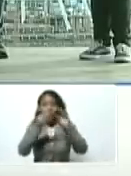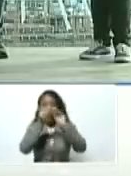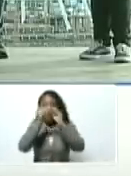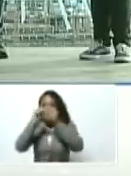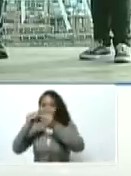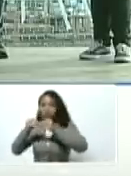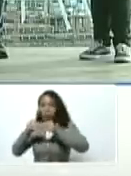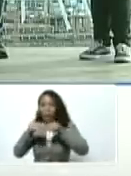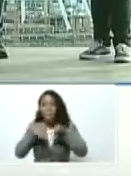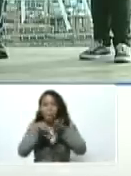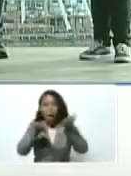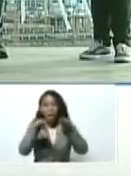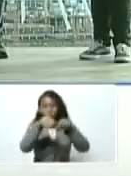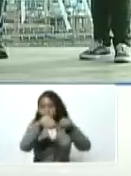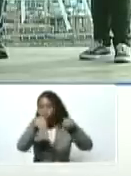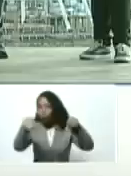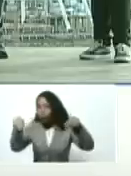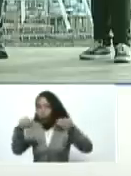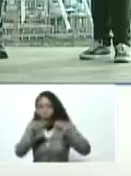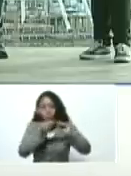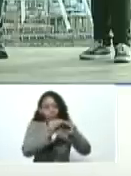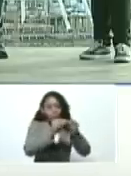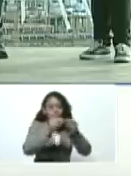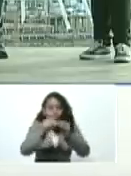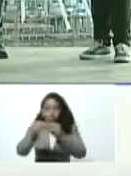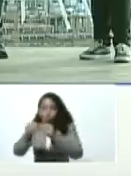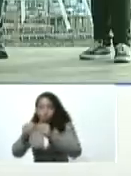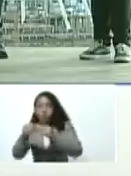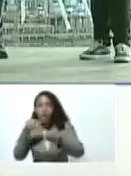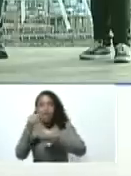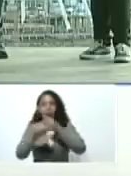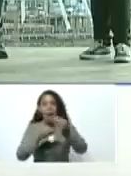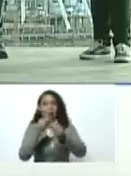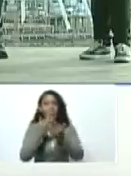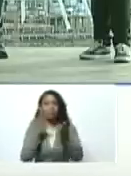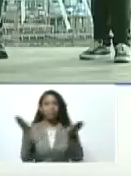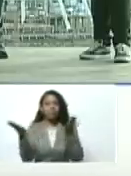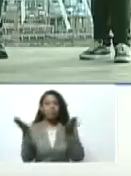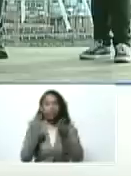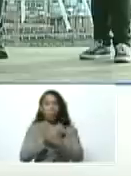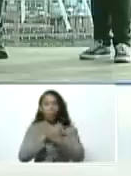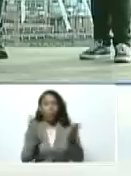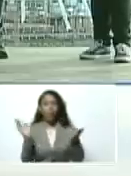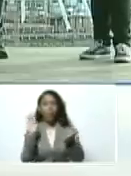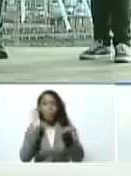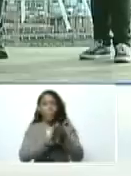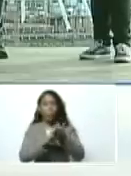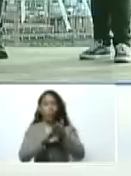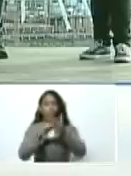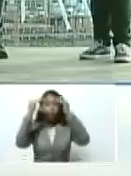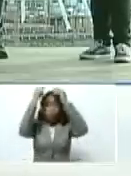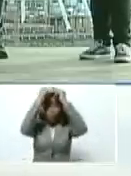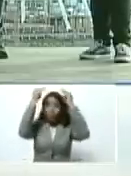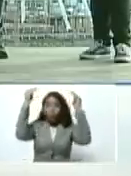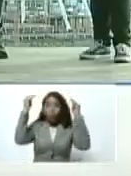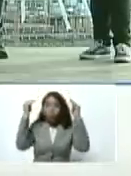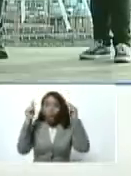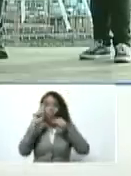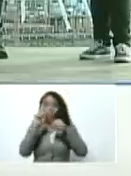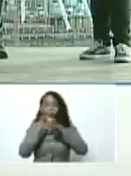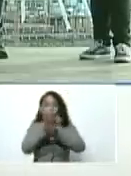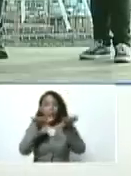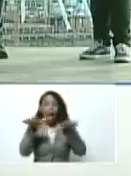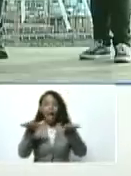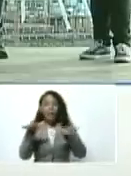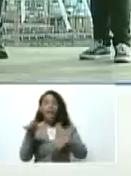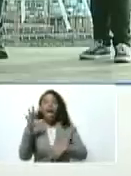playa. Y prestan un servicio. Entonces te ponen un toldo en una playa, Playa